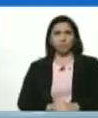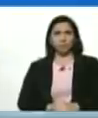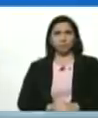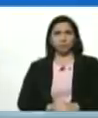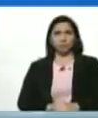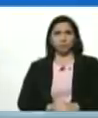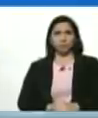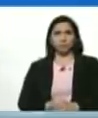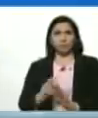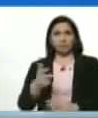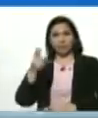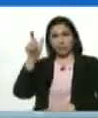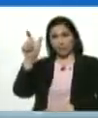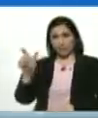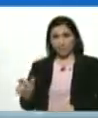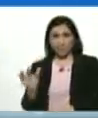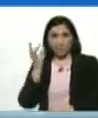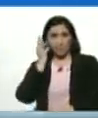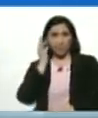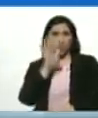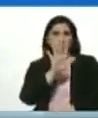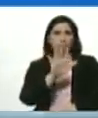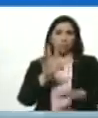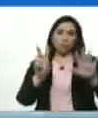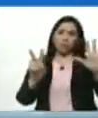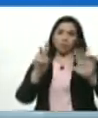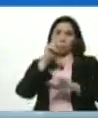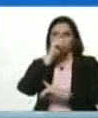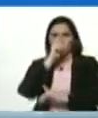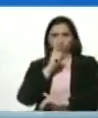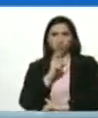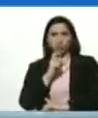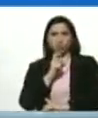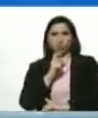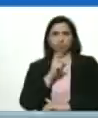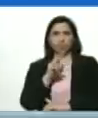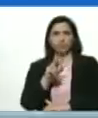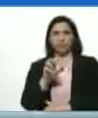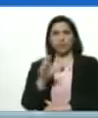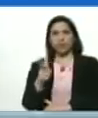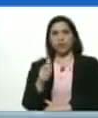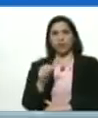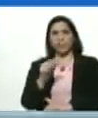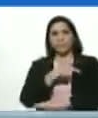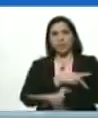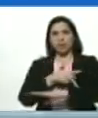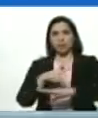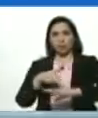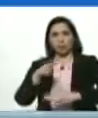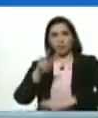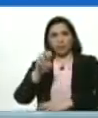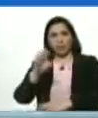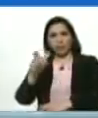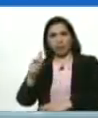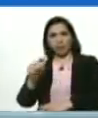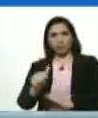un tercer caso es una mujer de 57 años de la vega parroquia la vega